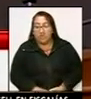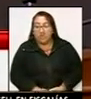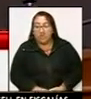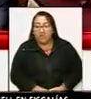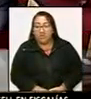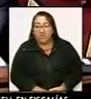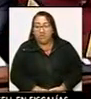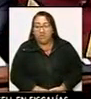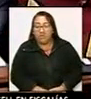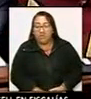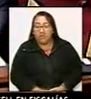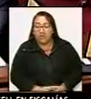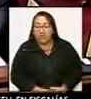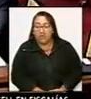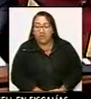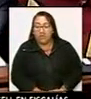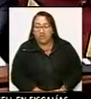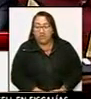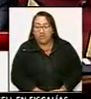gracias.